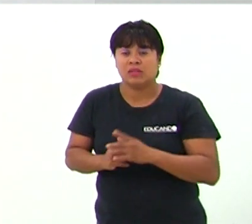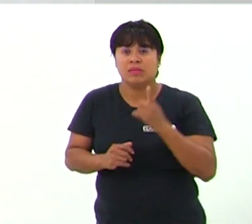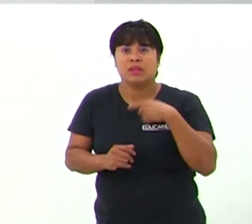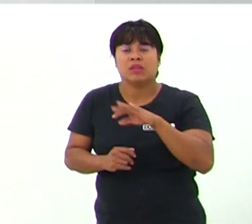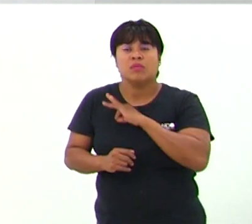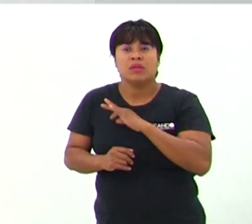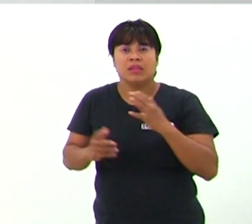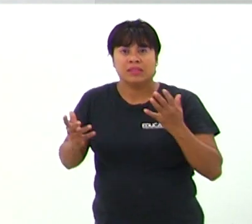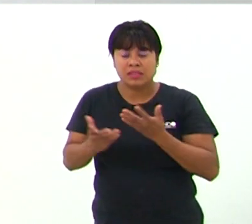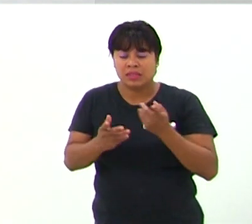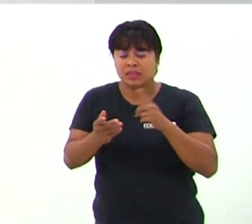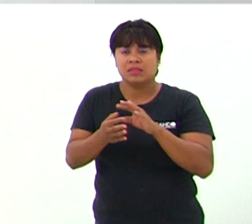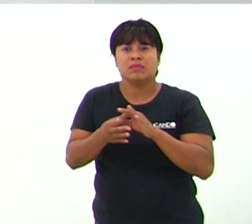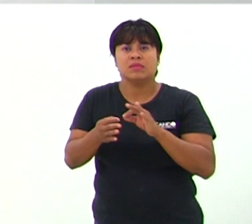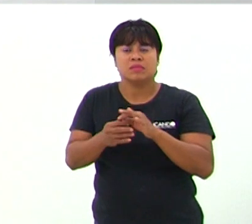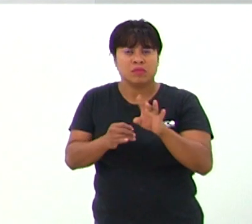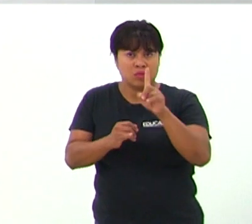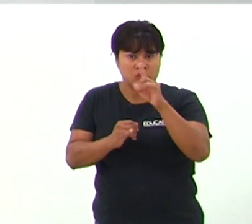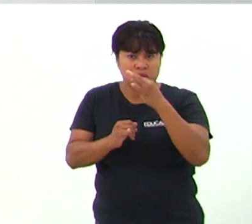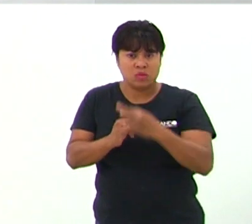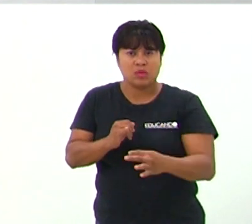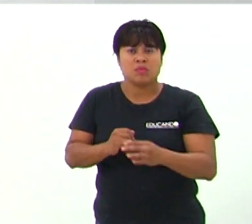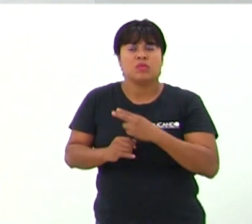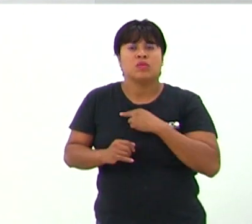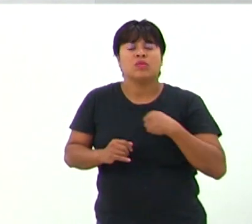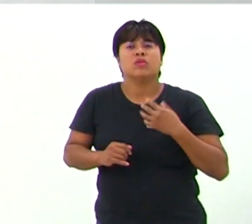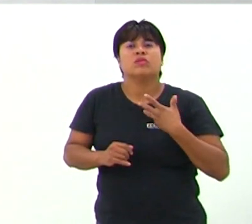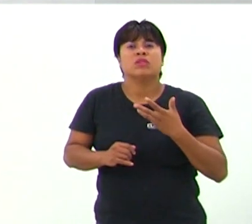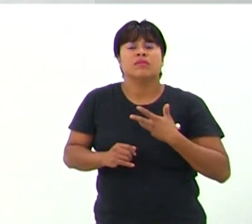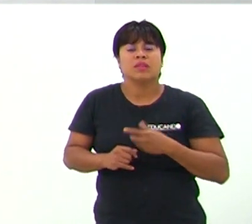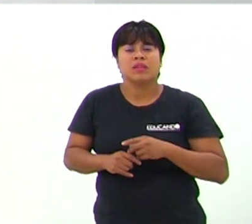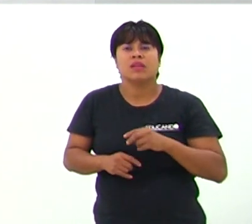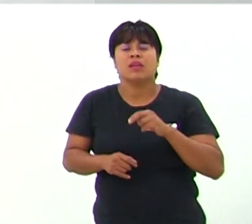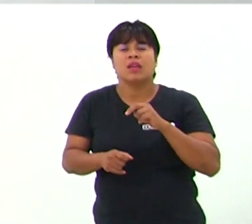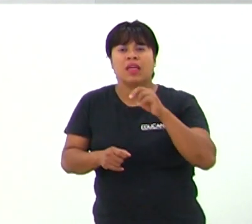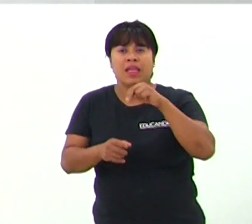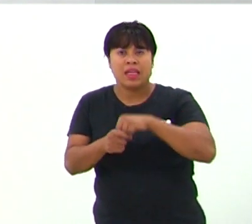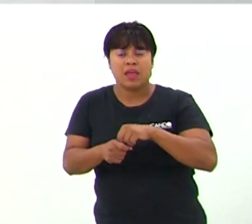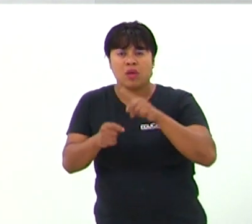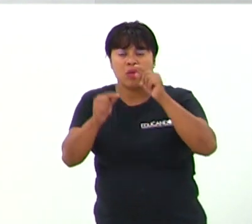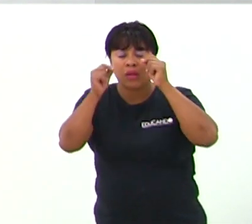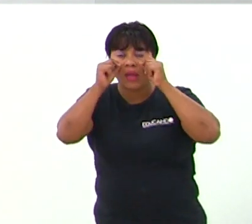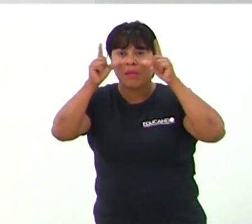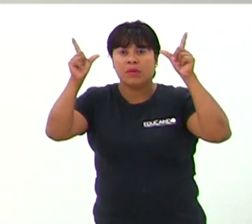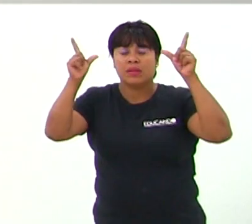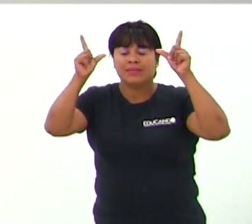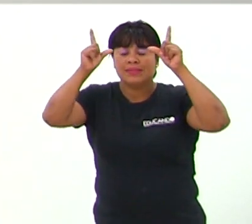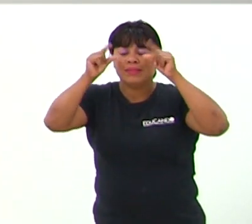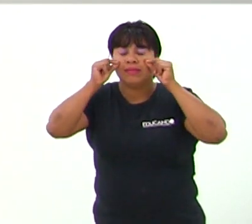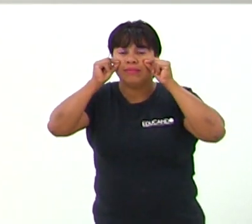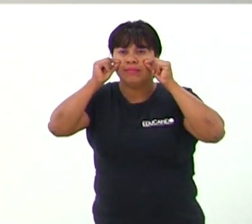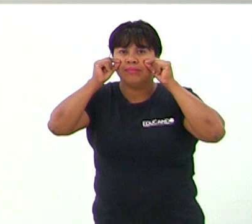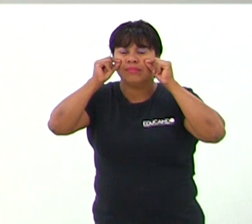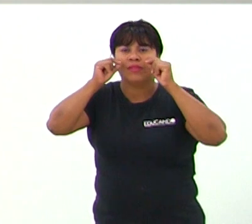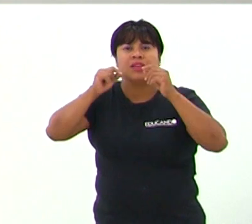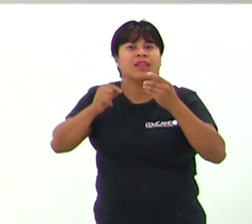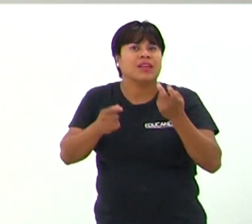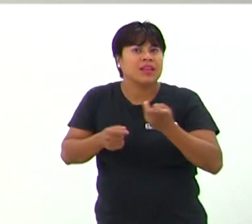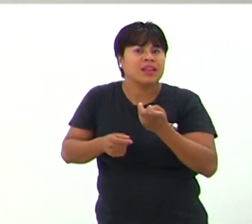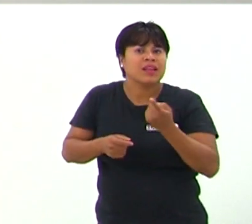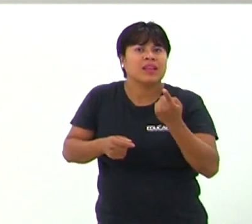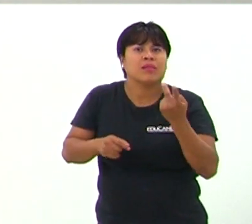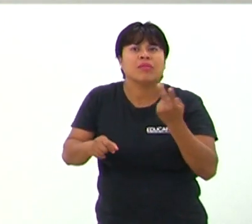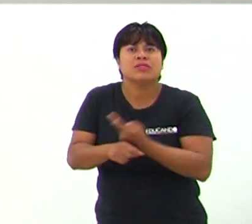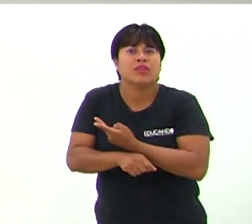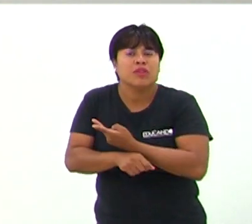hacer referencia. Y por último tenemos en un abrir y cerrar de ojos. O sea, que sucedió